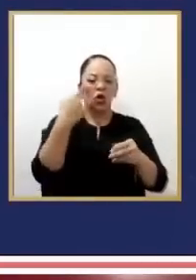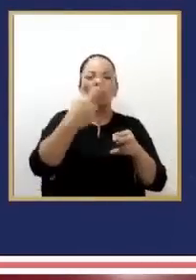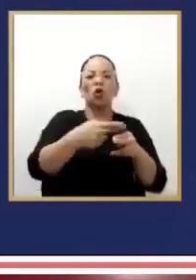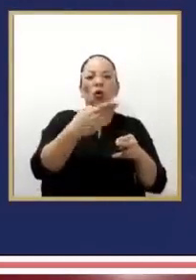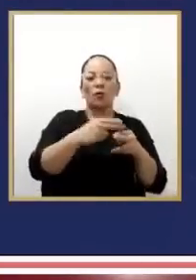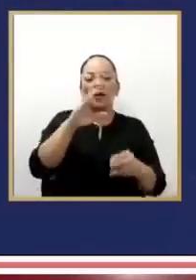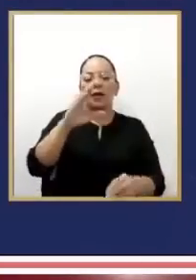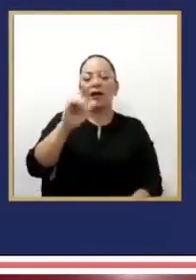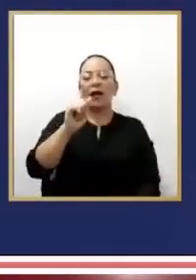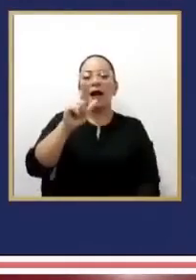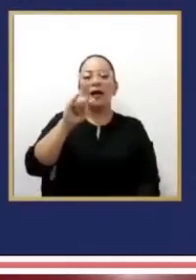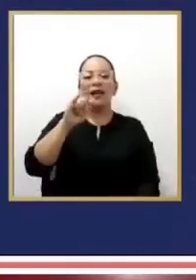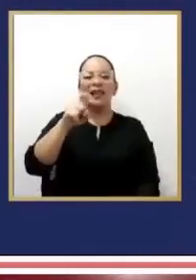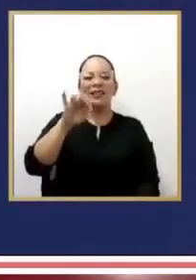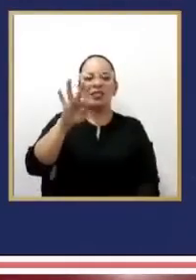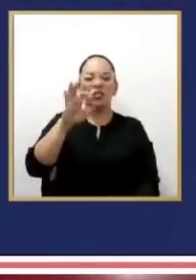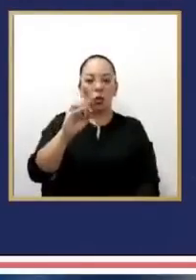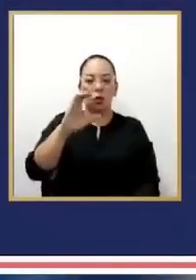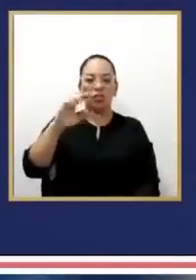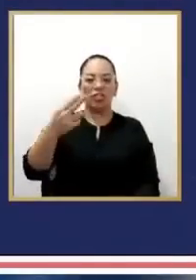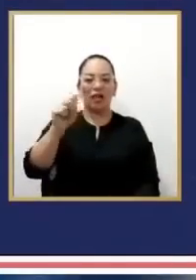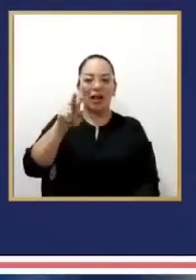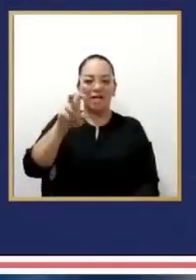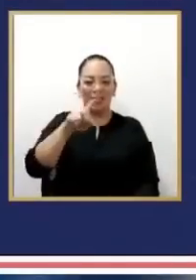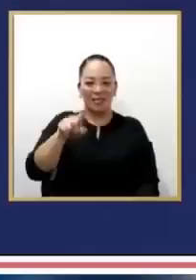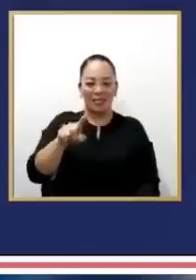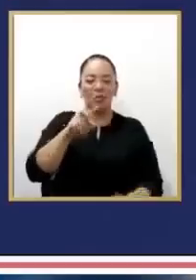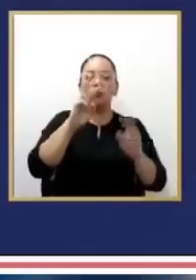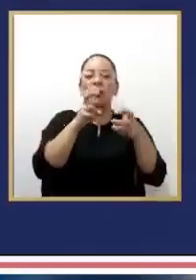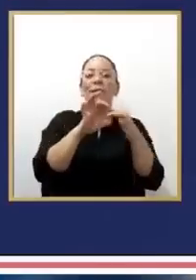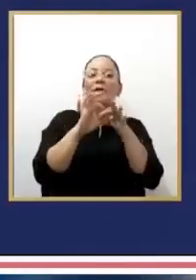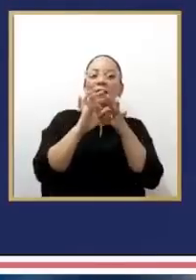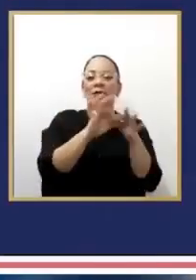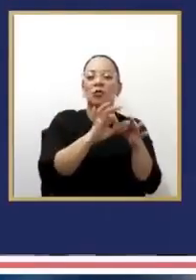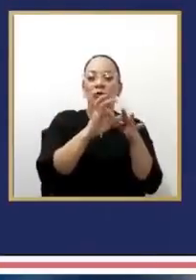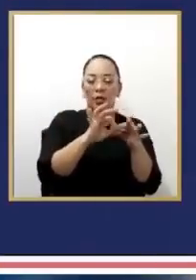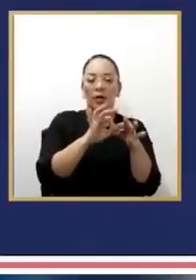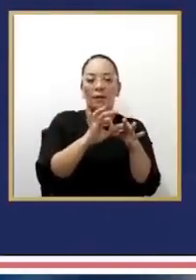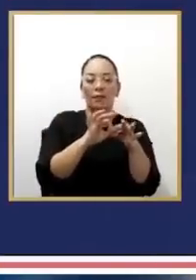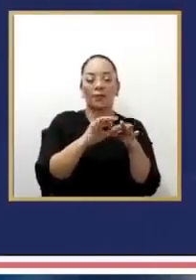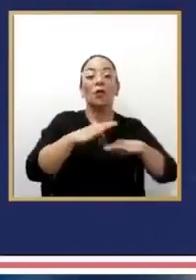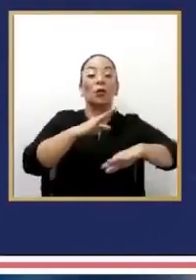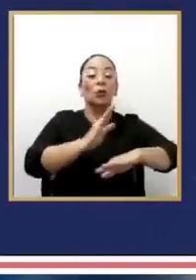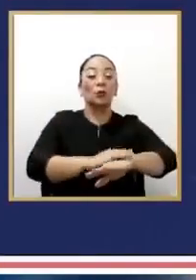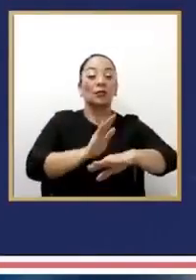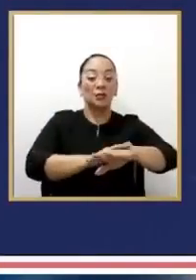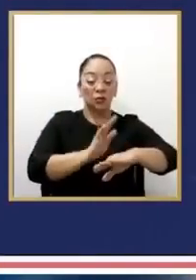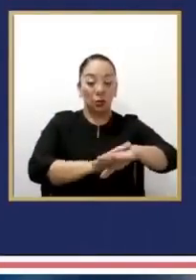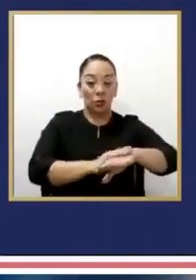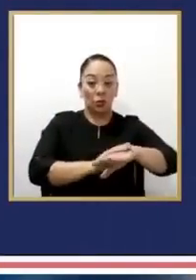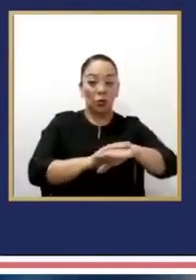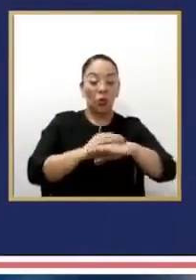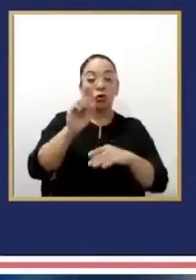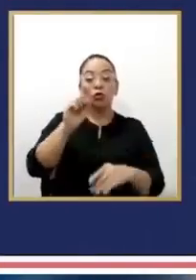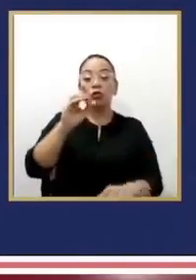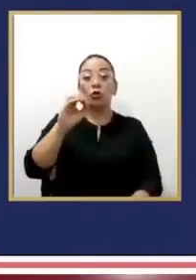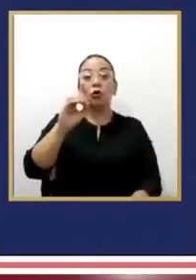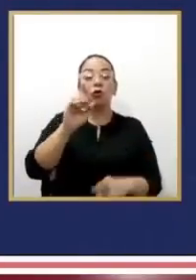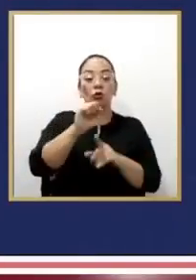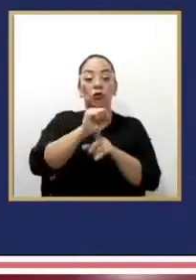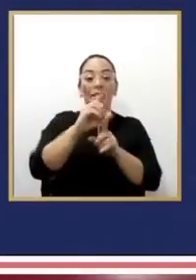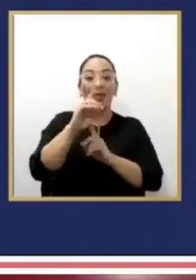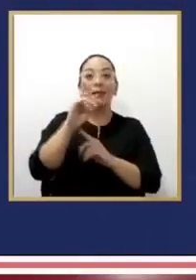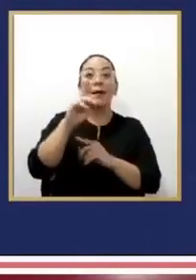de Calixto Chávez, en un tema relacionado con la concesión de la Sociedad Portuaria de